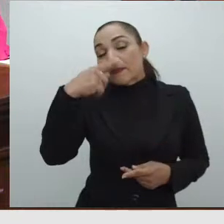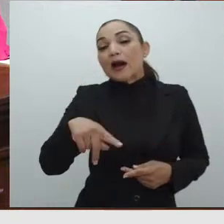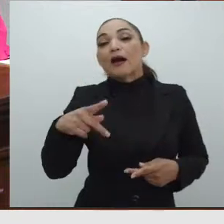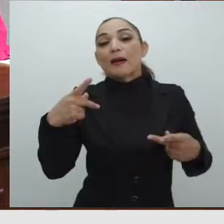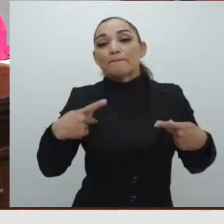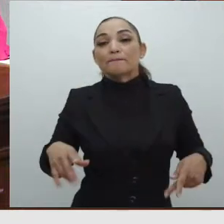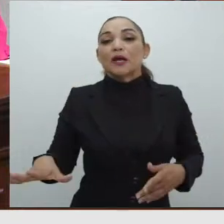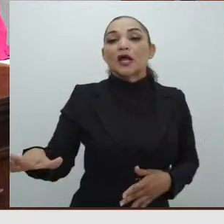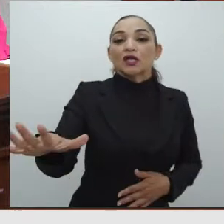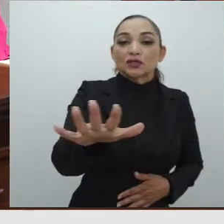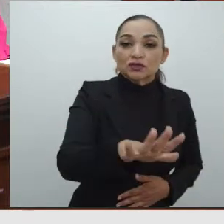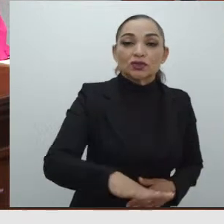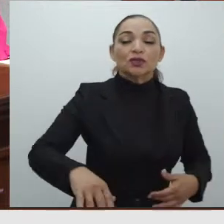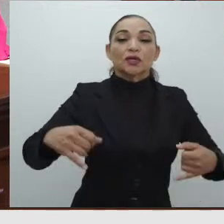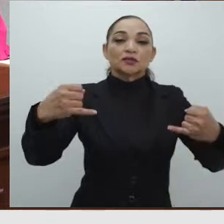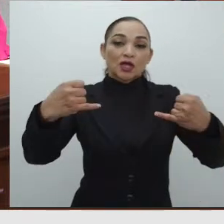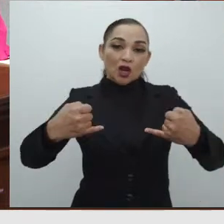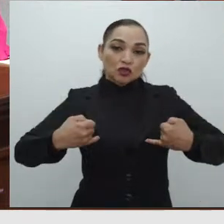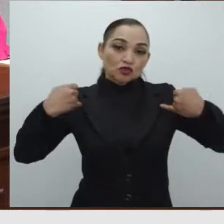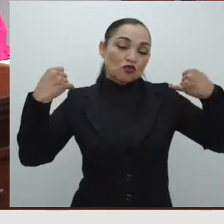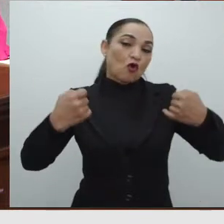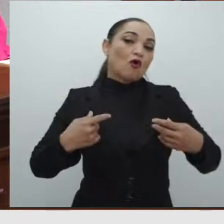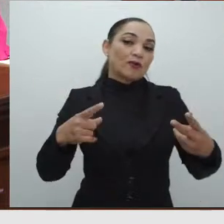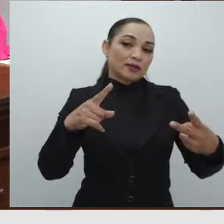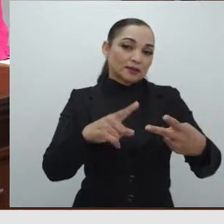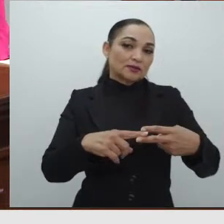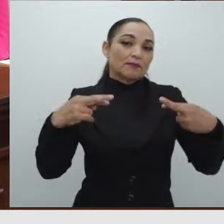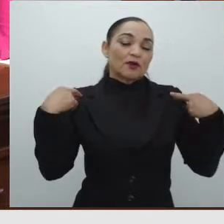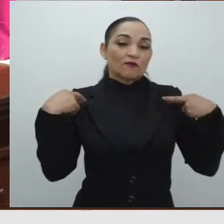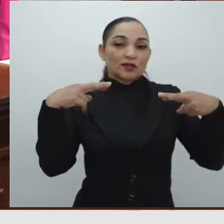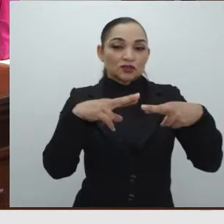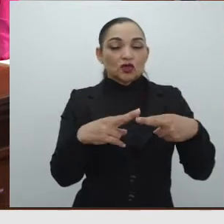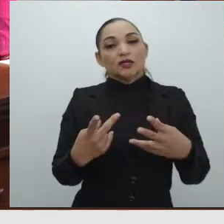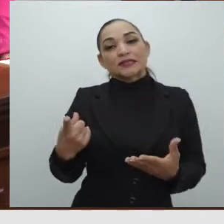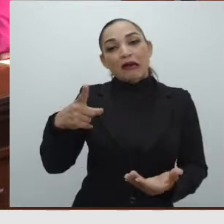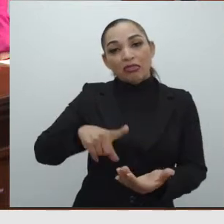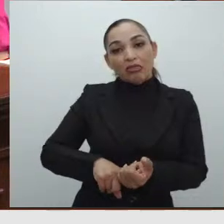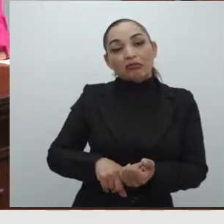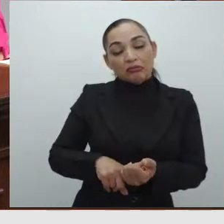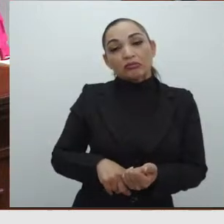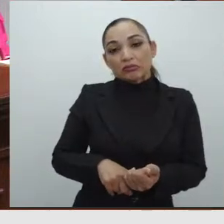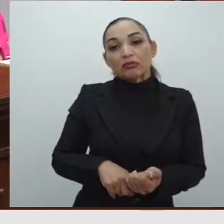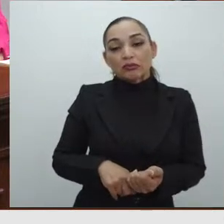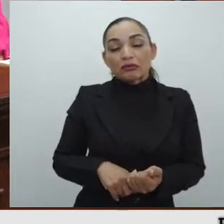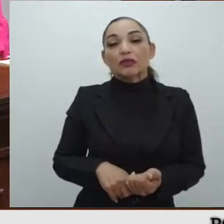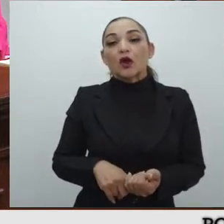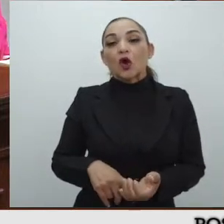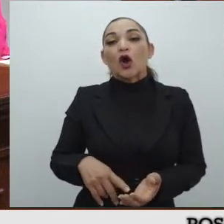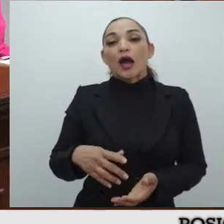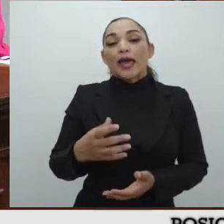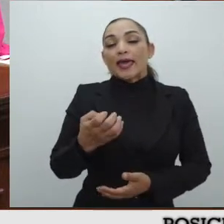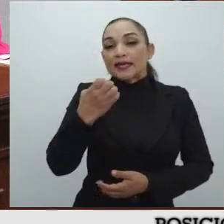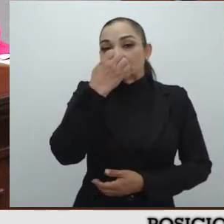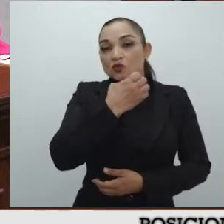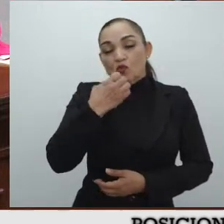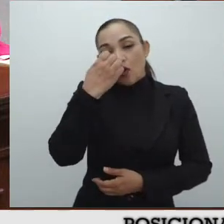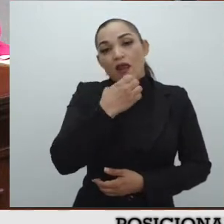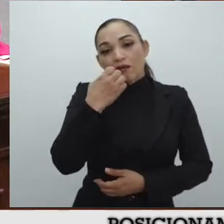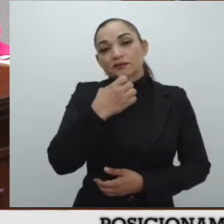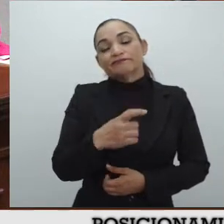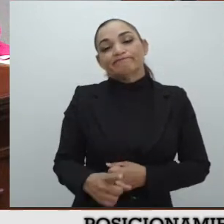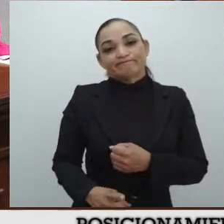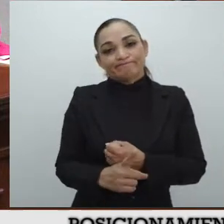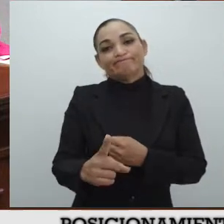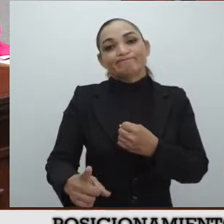de los jóvenes, de los profesores, de los directores de las escuelas que están batallando por las carencias que hay ahí, pero también es importante